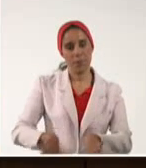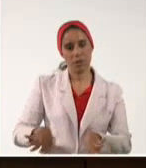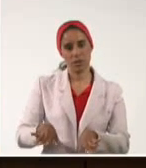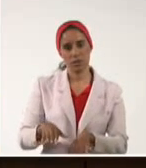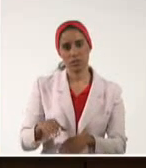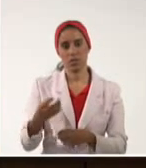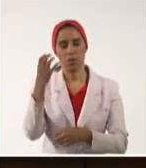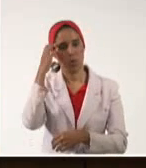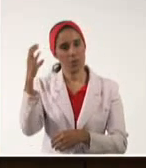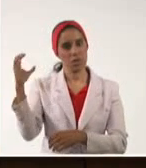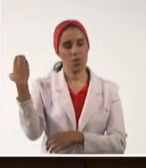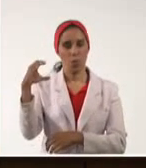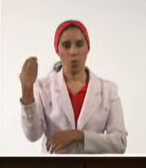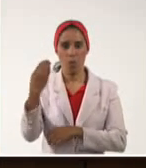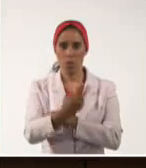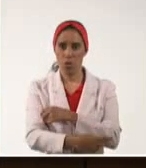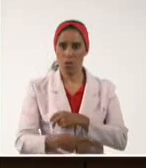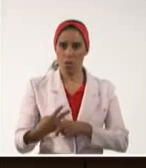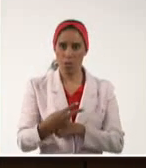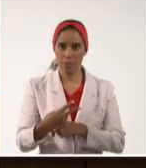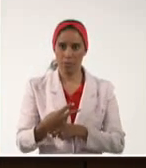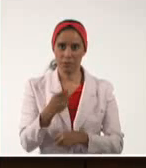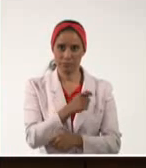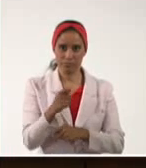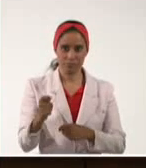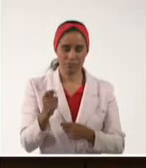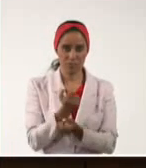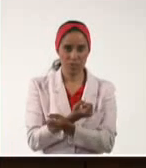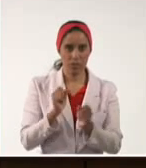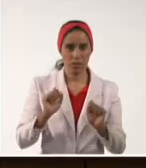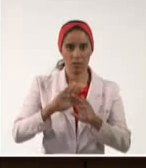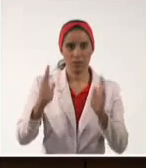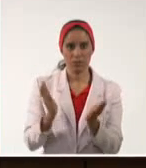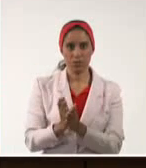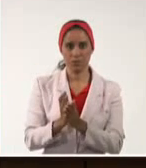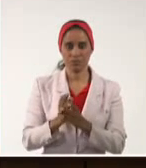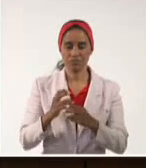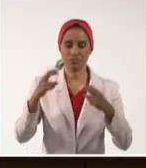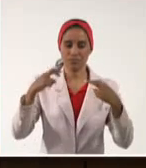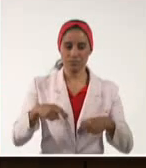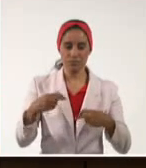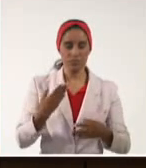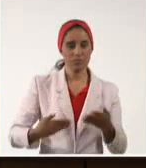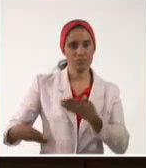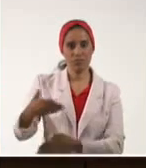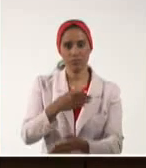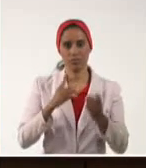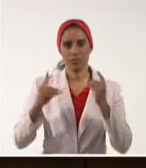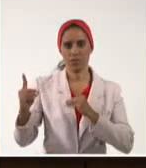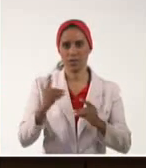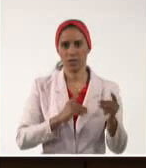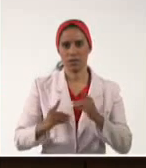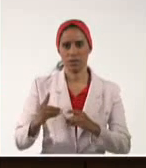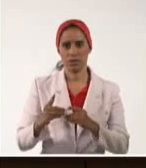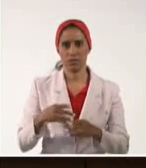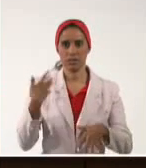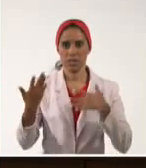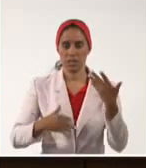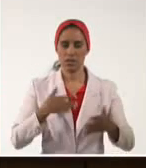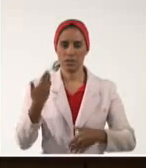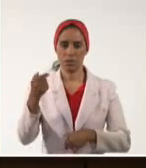el Ejército de Liberación Nacional, cuya mesa de diálogos celebró este año en la capital cubana uno de sus